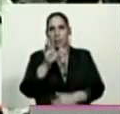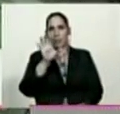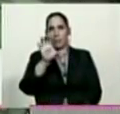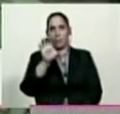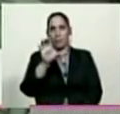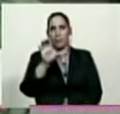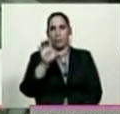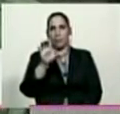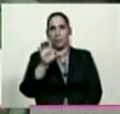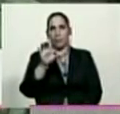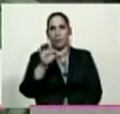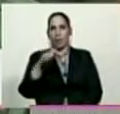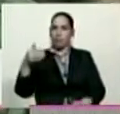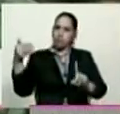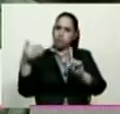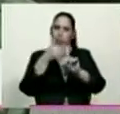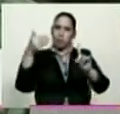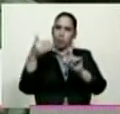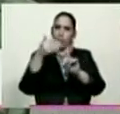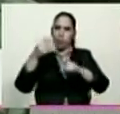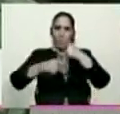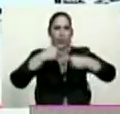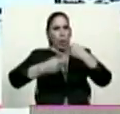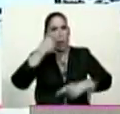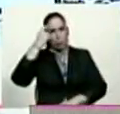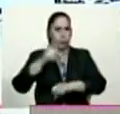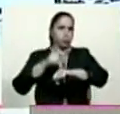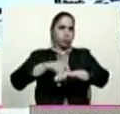Por eso el ataque diario, permanente, diario, a toda hora.